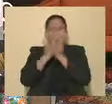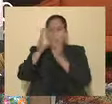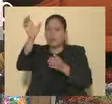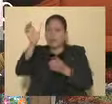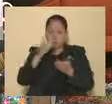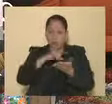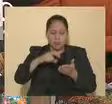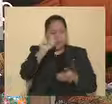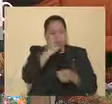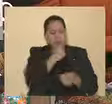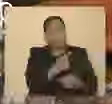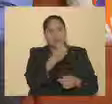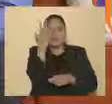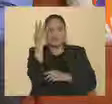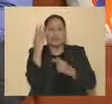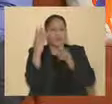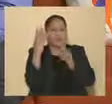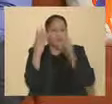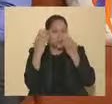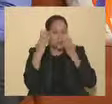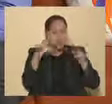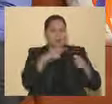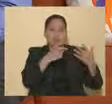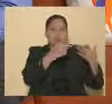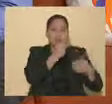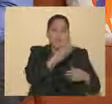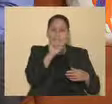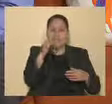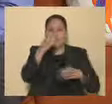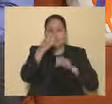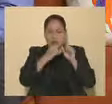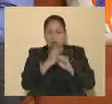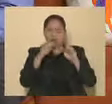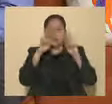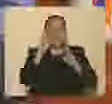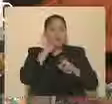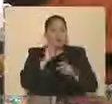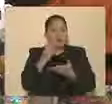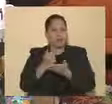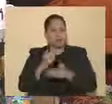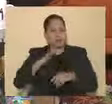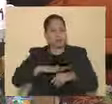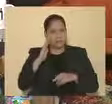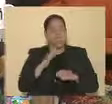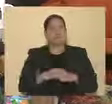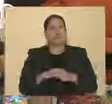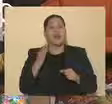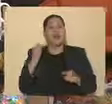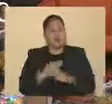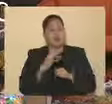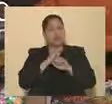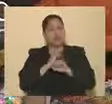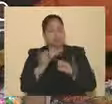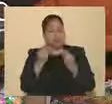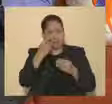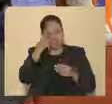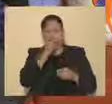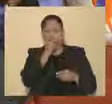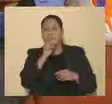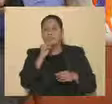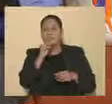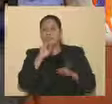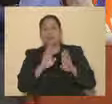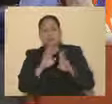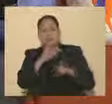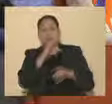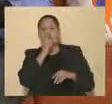para niños de preescolar de 3 a 6 años con temas de sexualidad que les pueden dar mucha orientación. Hoy en día hay mucha información para los padres, para ser unos